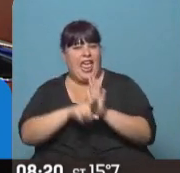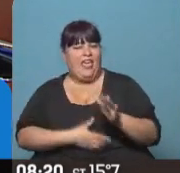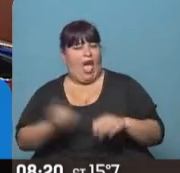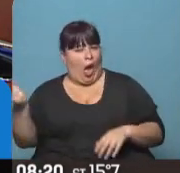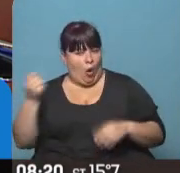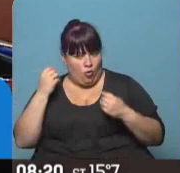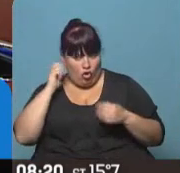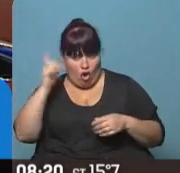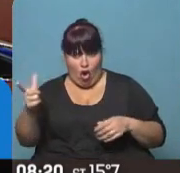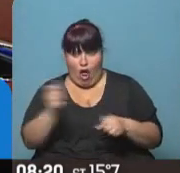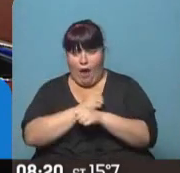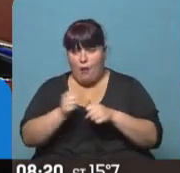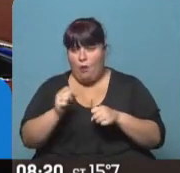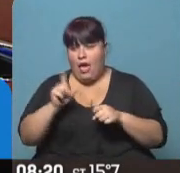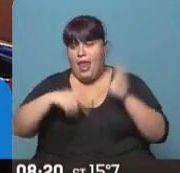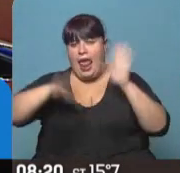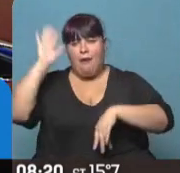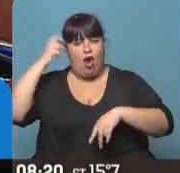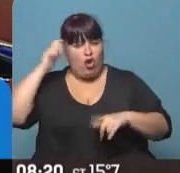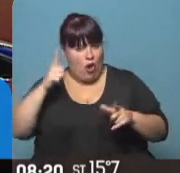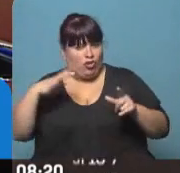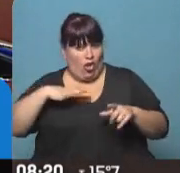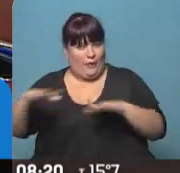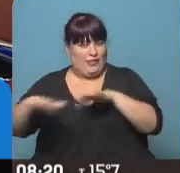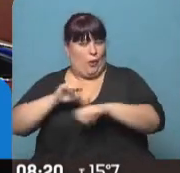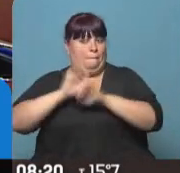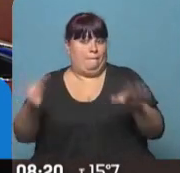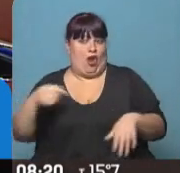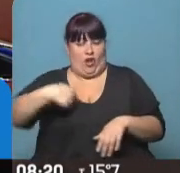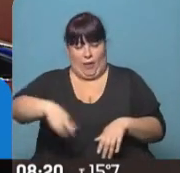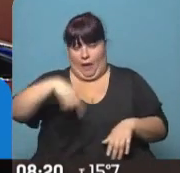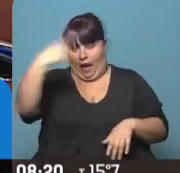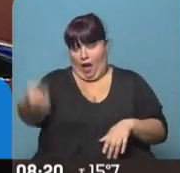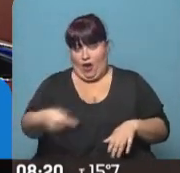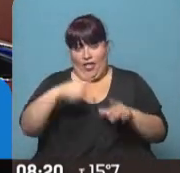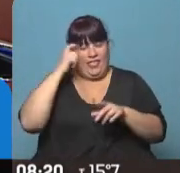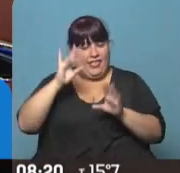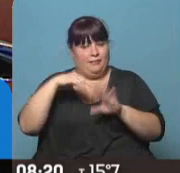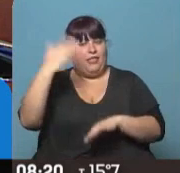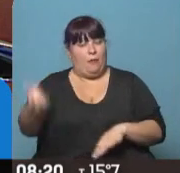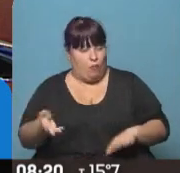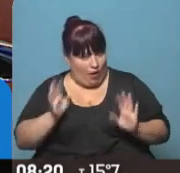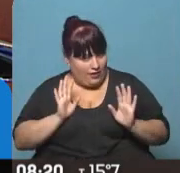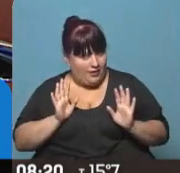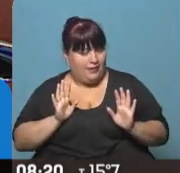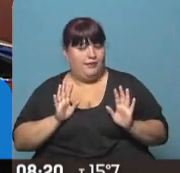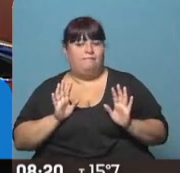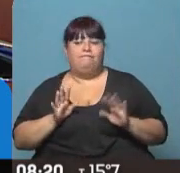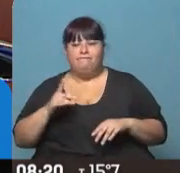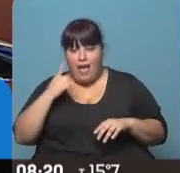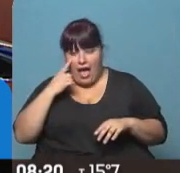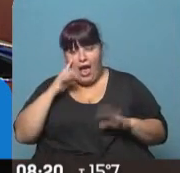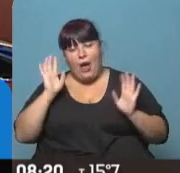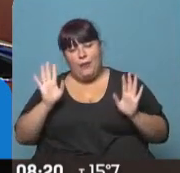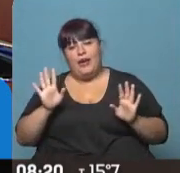ajuste que lograron aprobar sin mayoría parlamentaria y aún en una situación peor que la que van a estar luego del 10 de diciembre? Entonces acá tenemos que ver